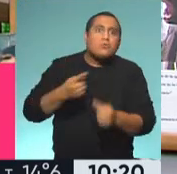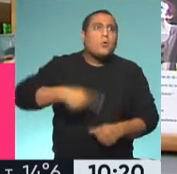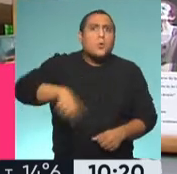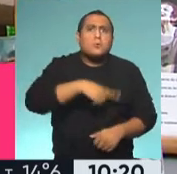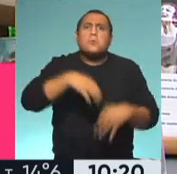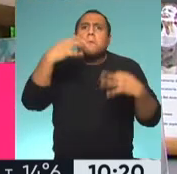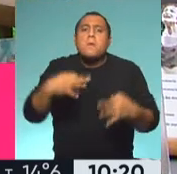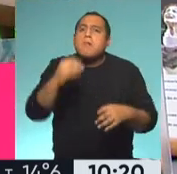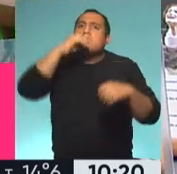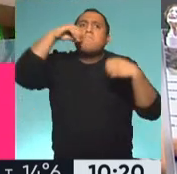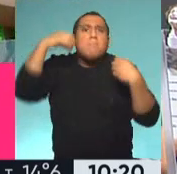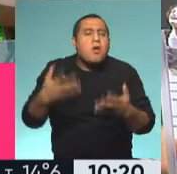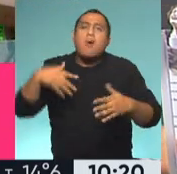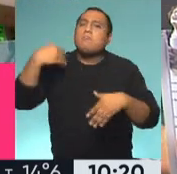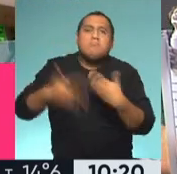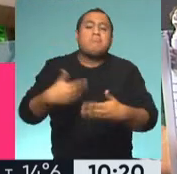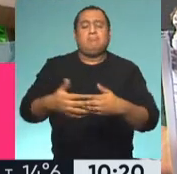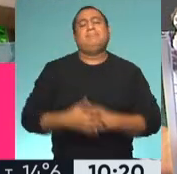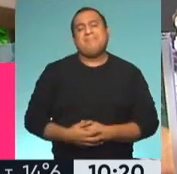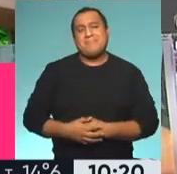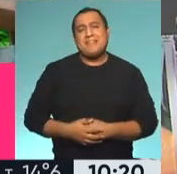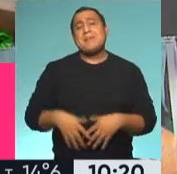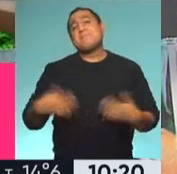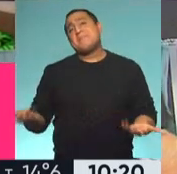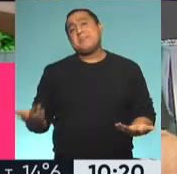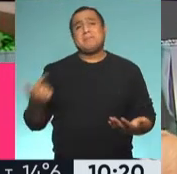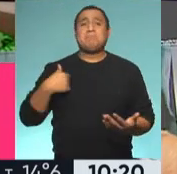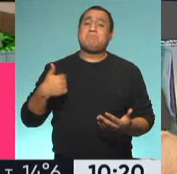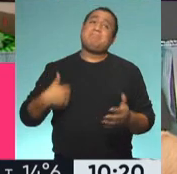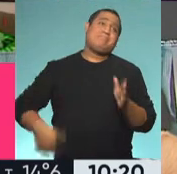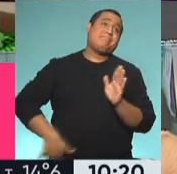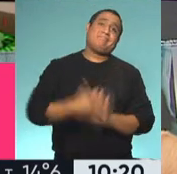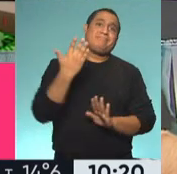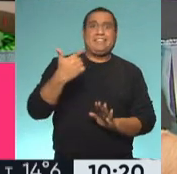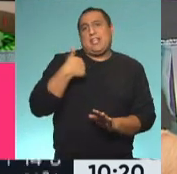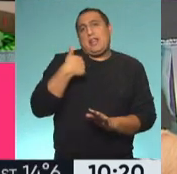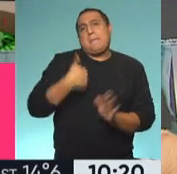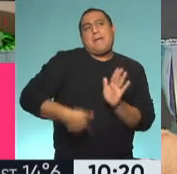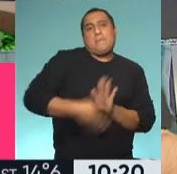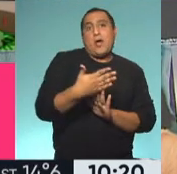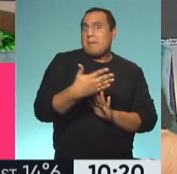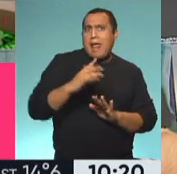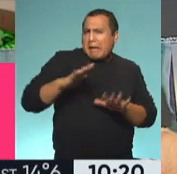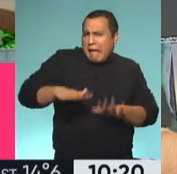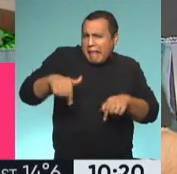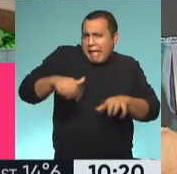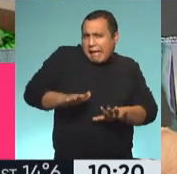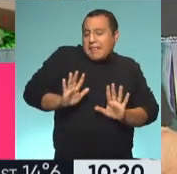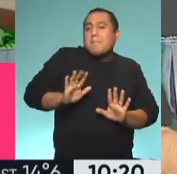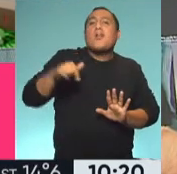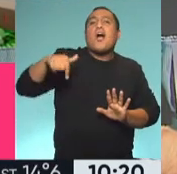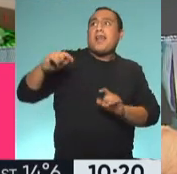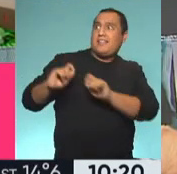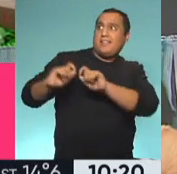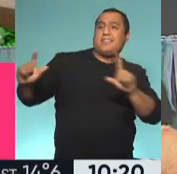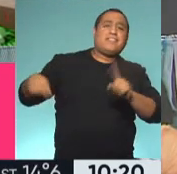mejores, que tenemos que ser mejores. Bueno, nos tenemos que ir. No, me voy, me quedo por aquí. Los dejo con